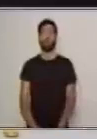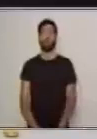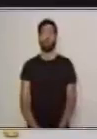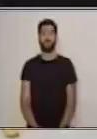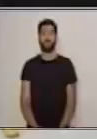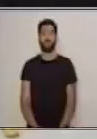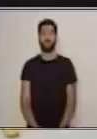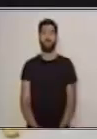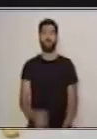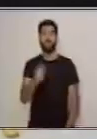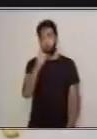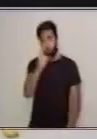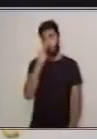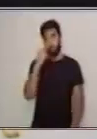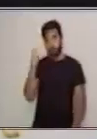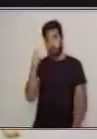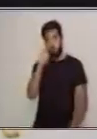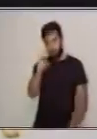relatando.